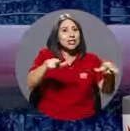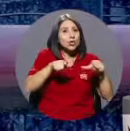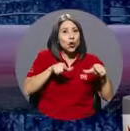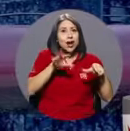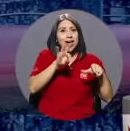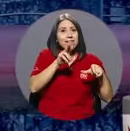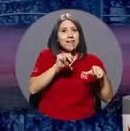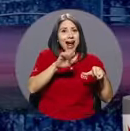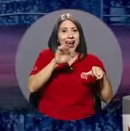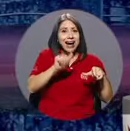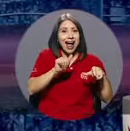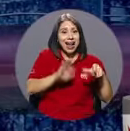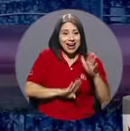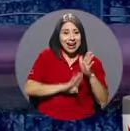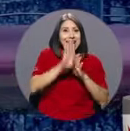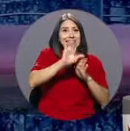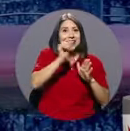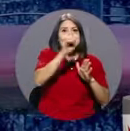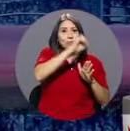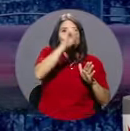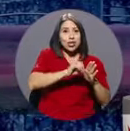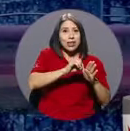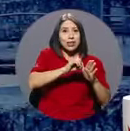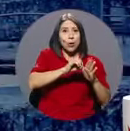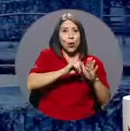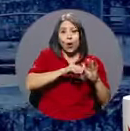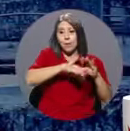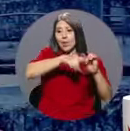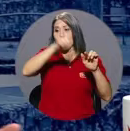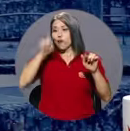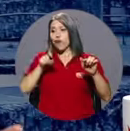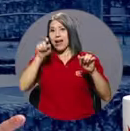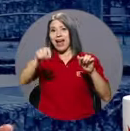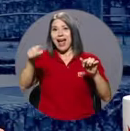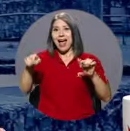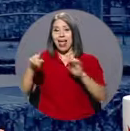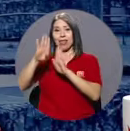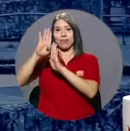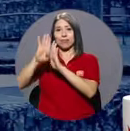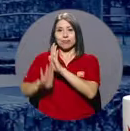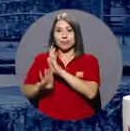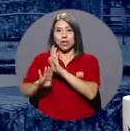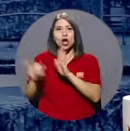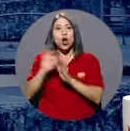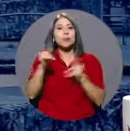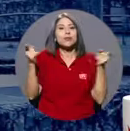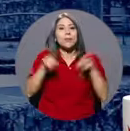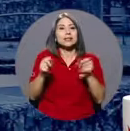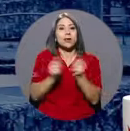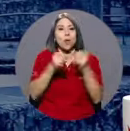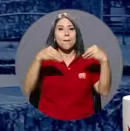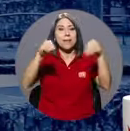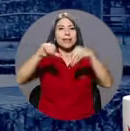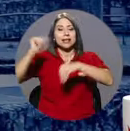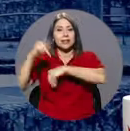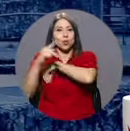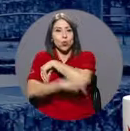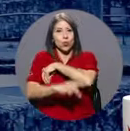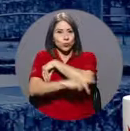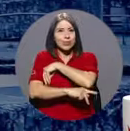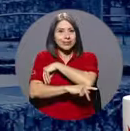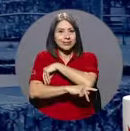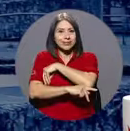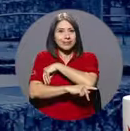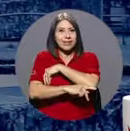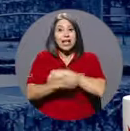superiores al 10%, mientras que el sector fuera de zonas francas decrece. Y lo mismo sucede con exportaciones, por ejemplo. Entonces podríamos decir que si